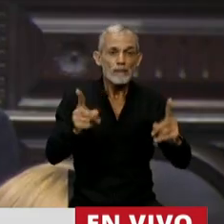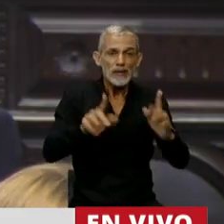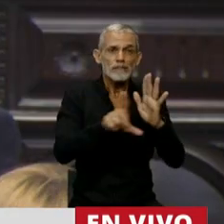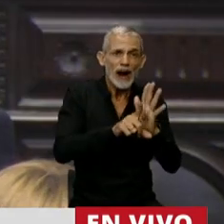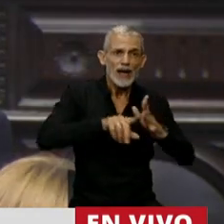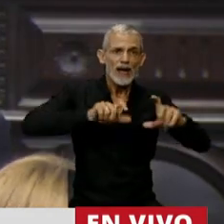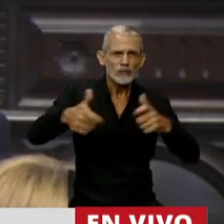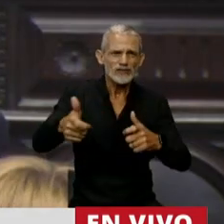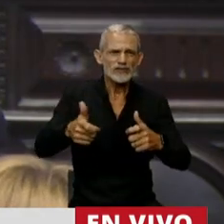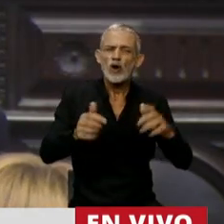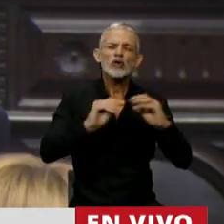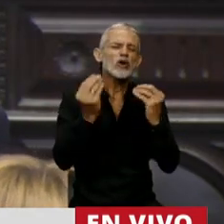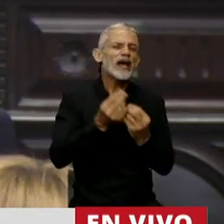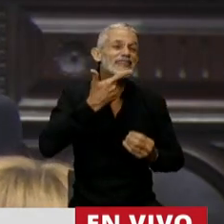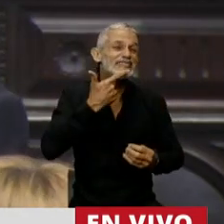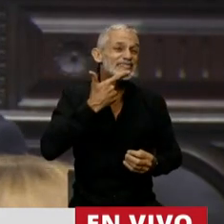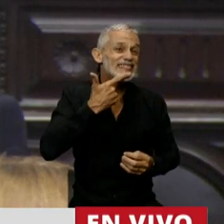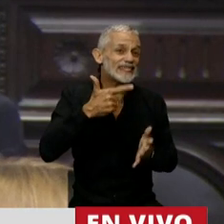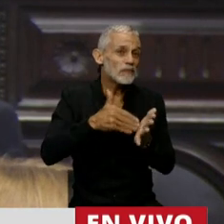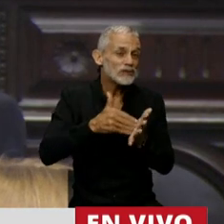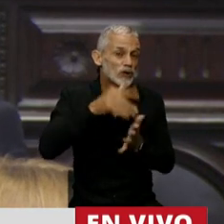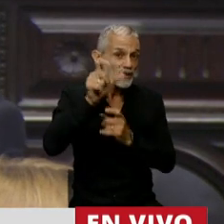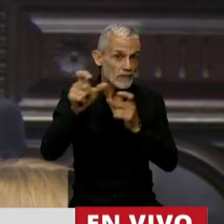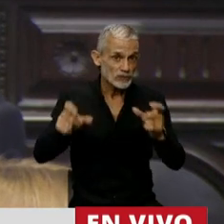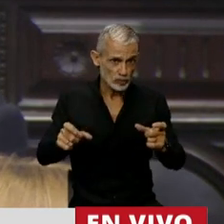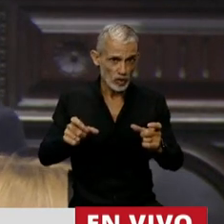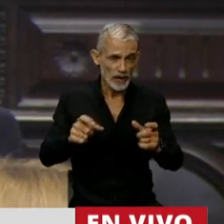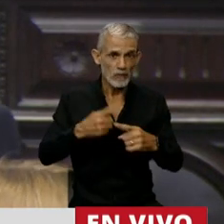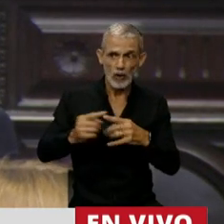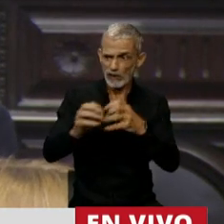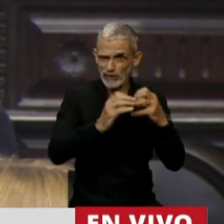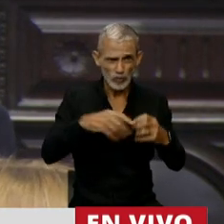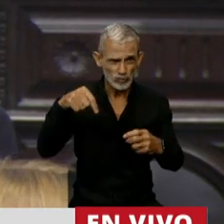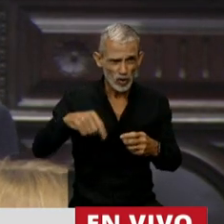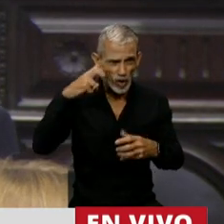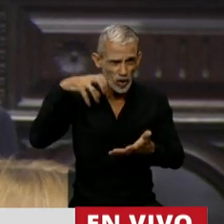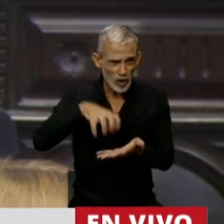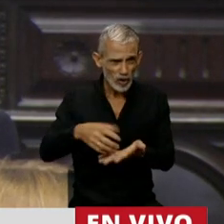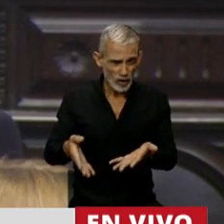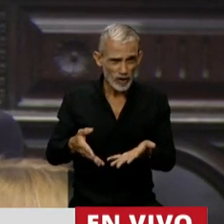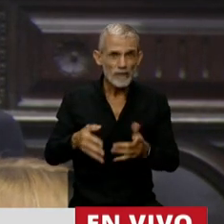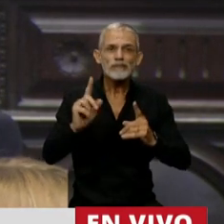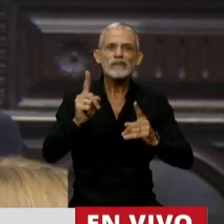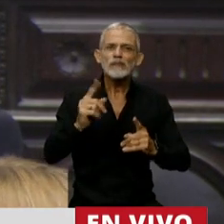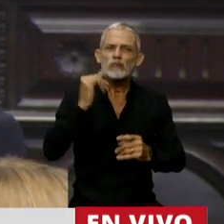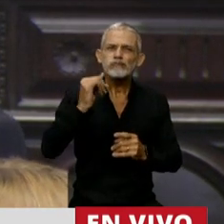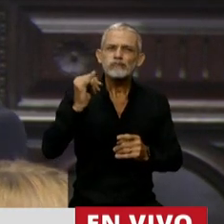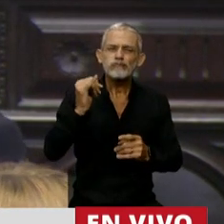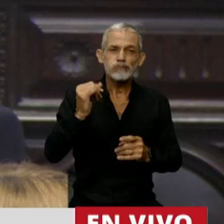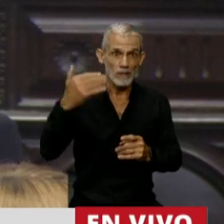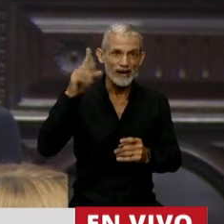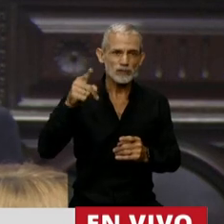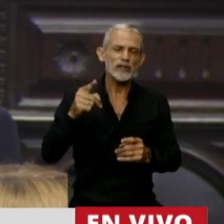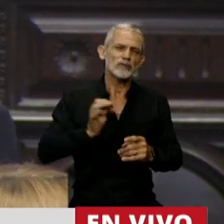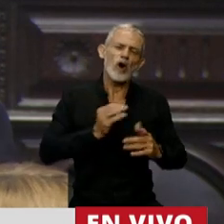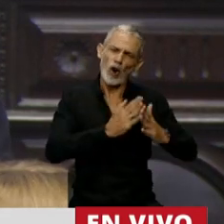afectados, más de 17 millones de personas, por esta discusión que, como bien dijo el miembro de la mayoría, la hemos